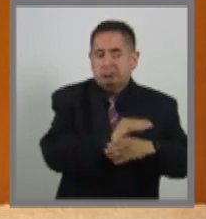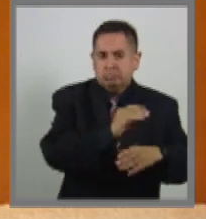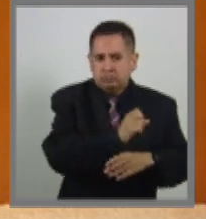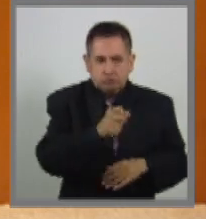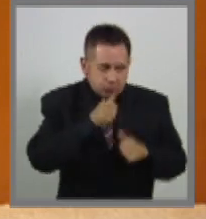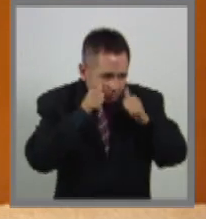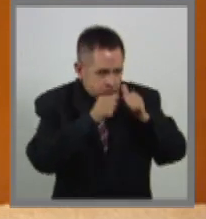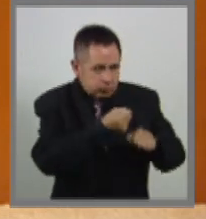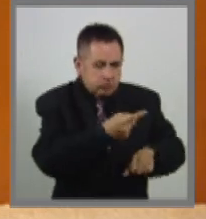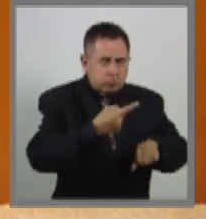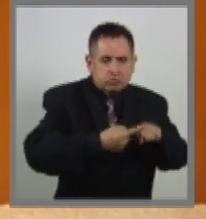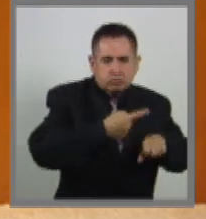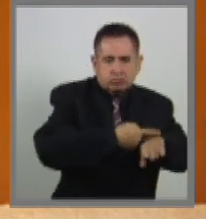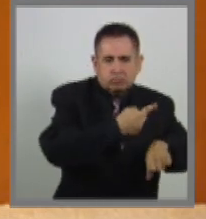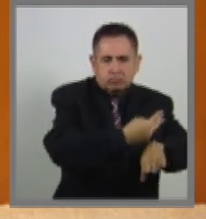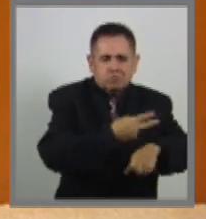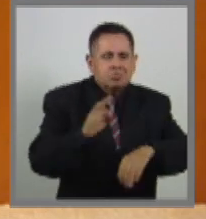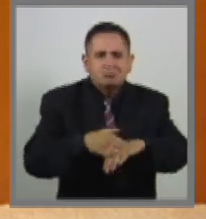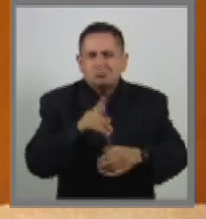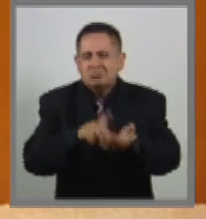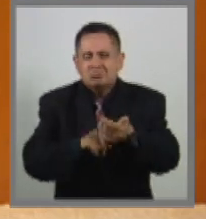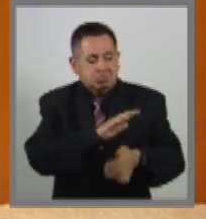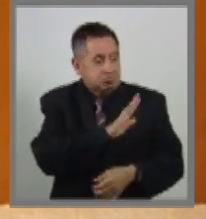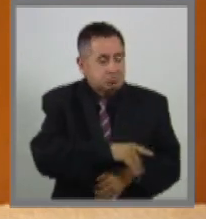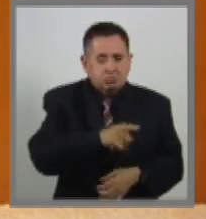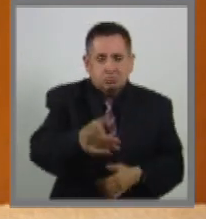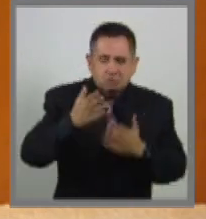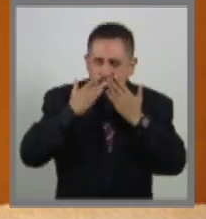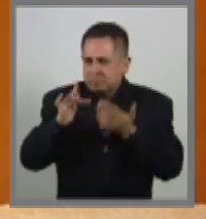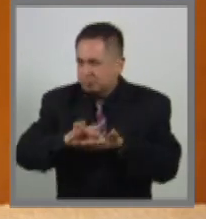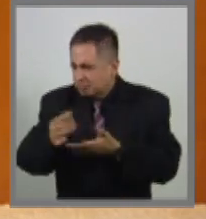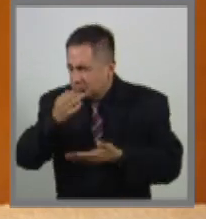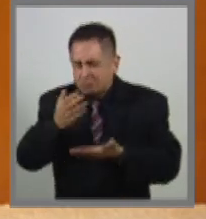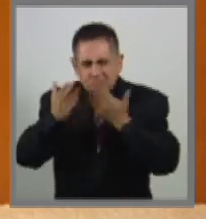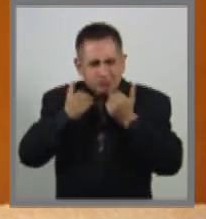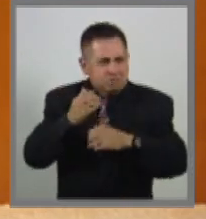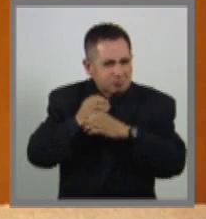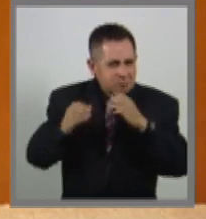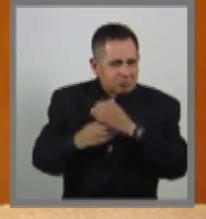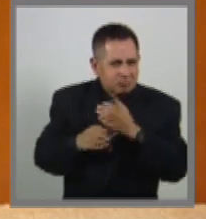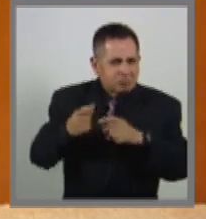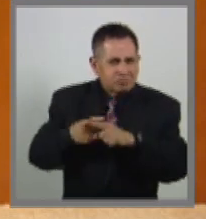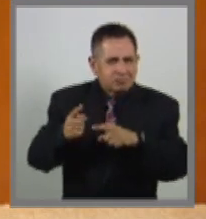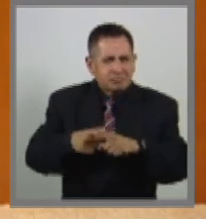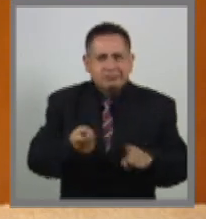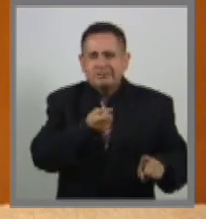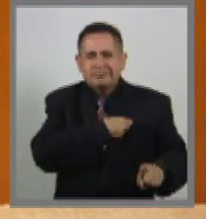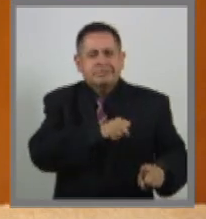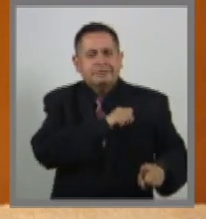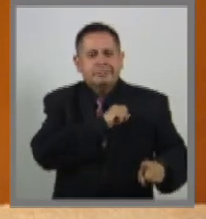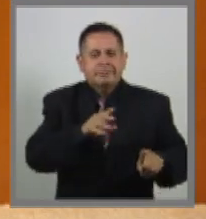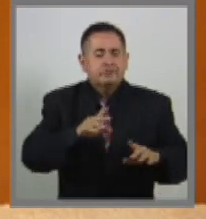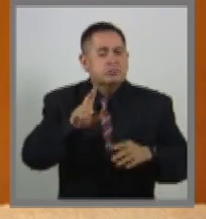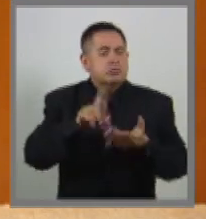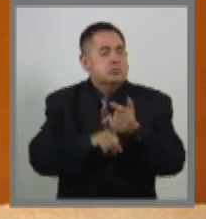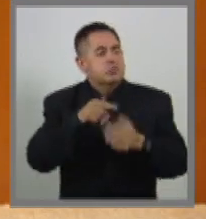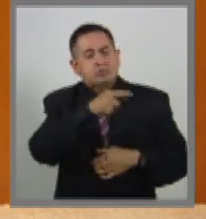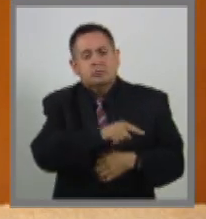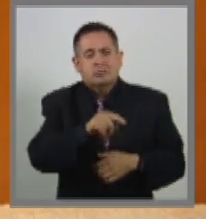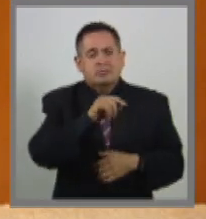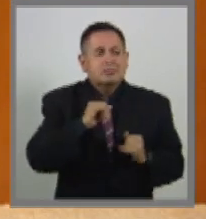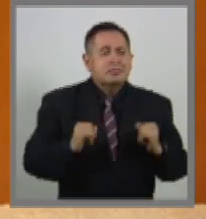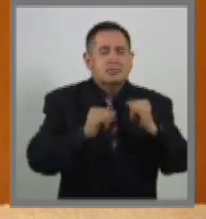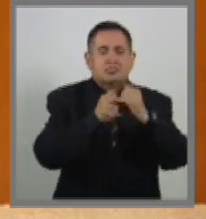enfermos de este país que se están muriendo, porque repito, no hay medicina, no hay instrumental. La salud no es la que se da en el Instituto Nacional